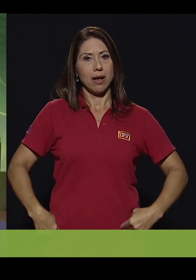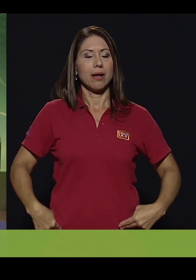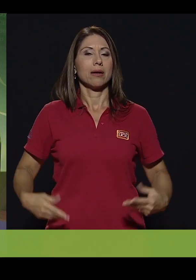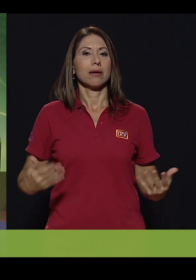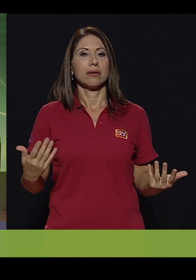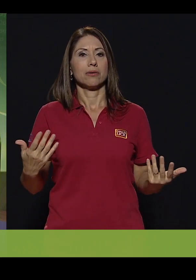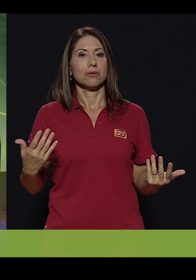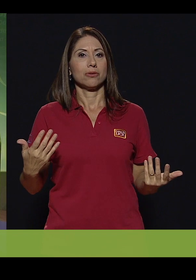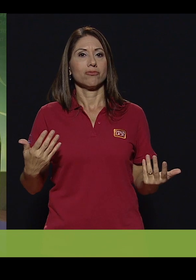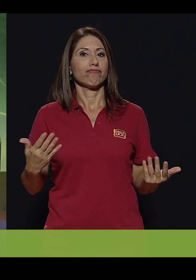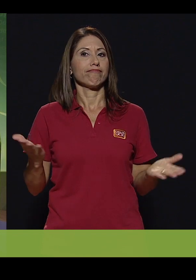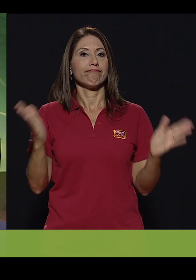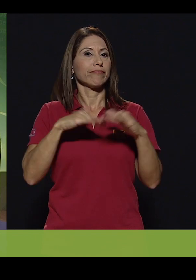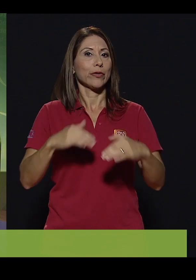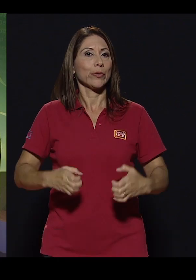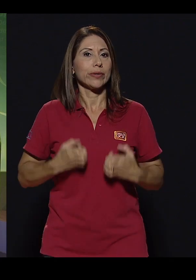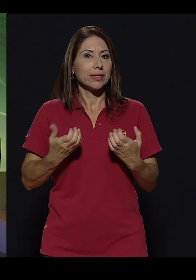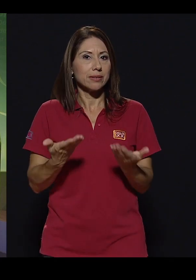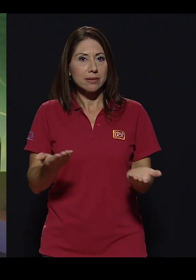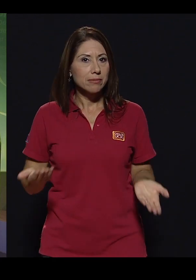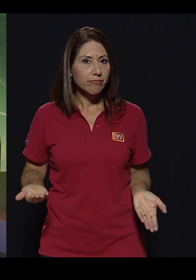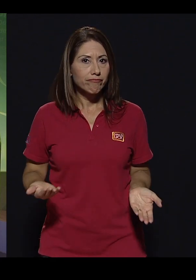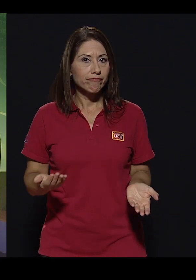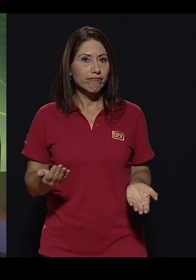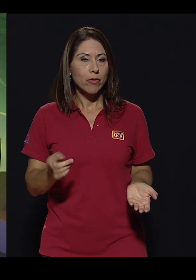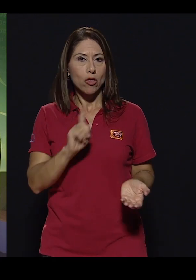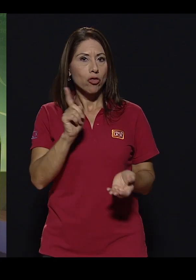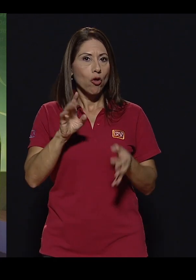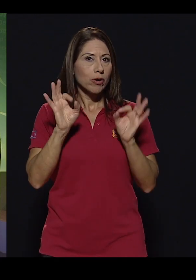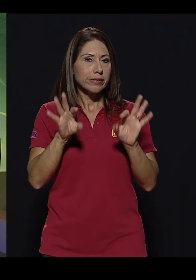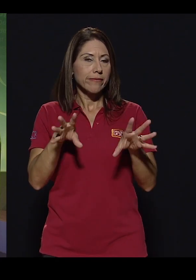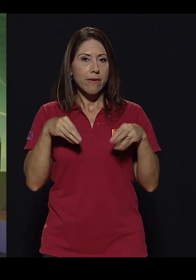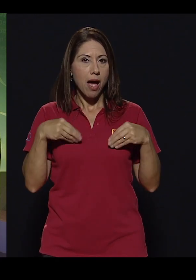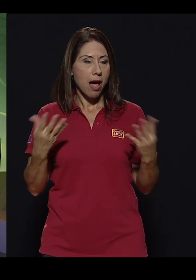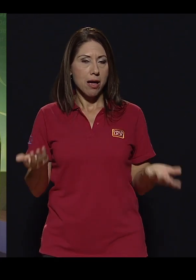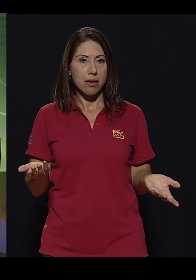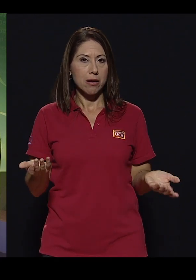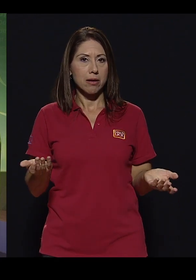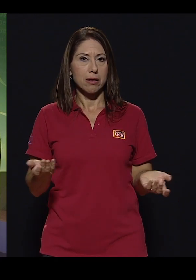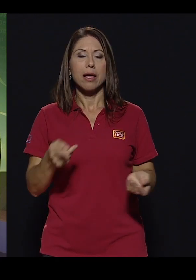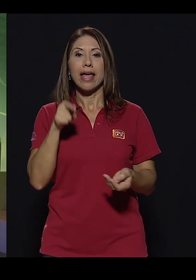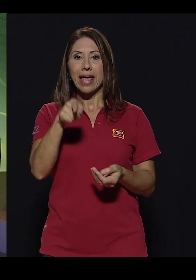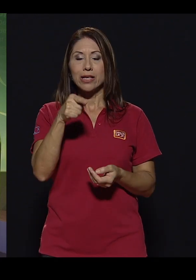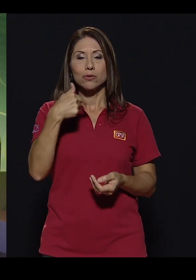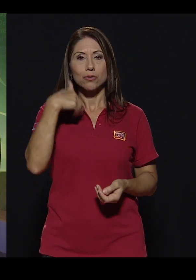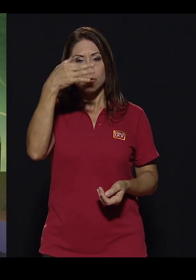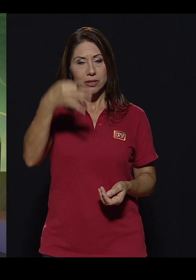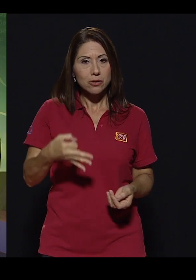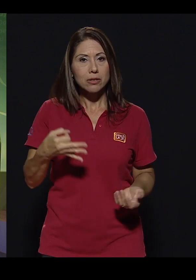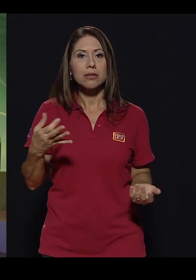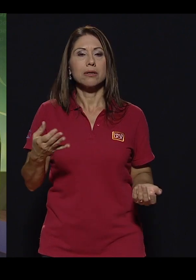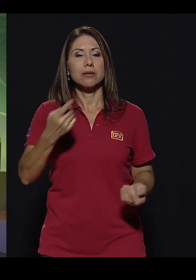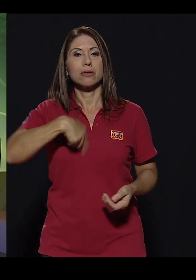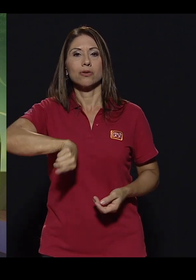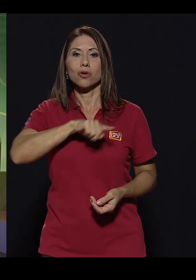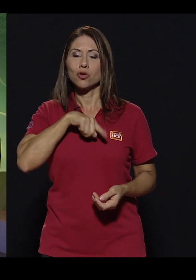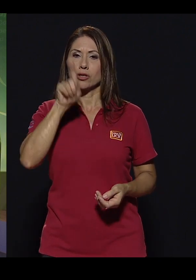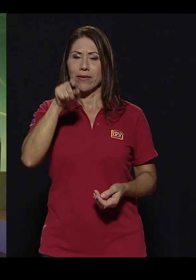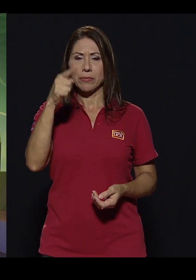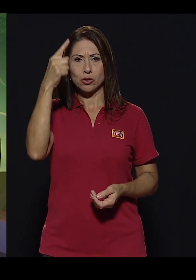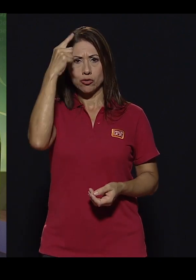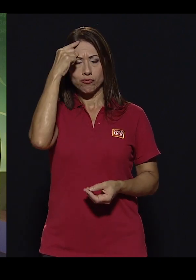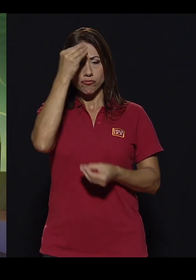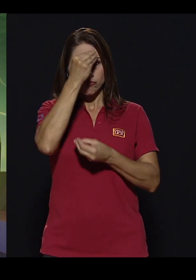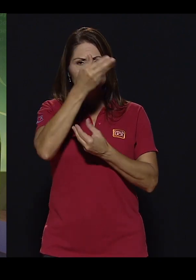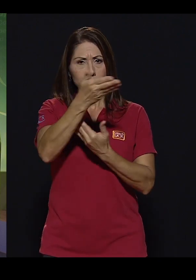humanos no existe no es válido entonces eso es lo que yo creo que nosotros tenemos que